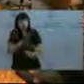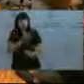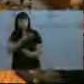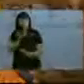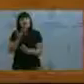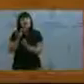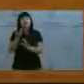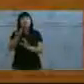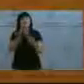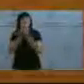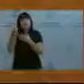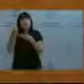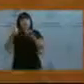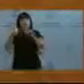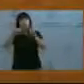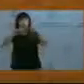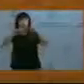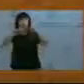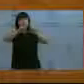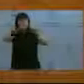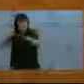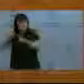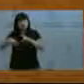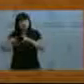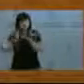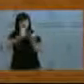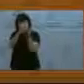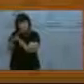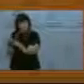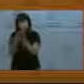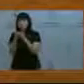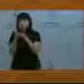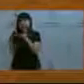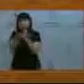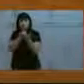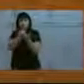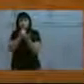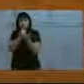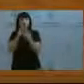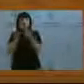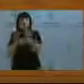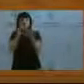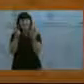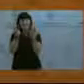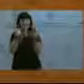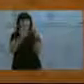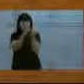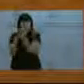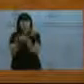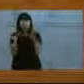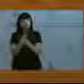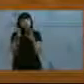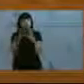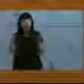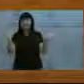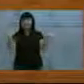Empresarios y los grupos parlamentarios socialistas y de Izquierda Unida rubricasen con 17 colectivos sociales una alianza social y